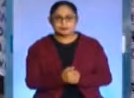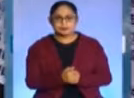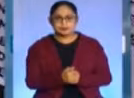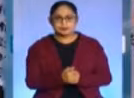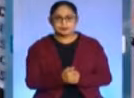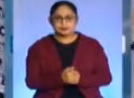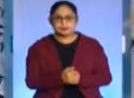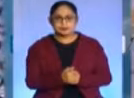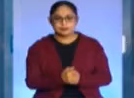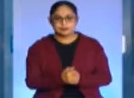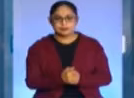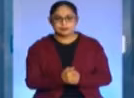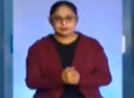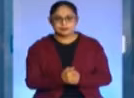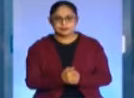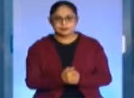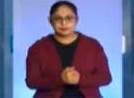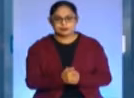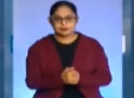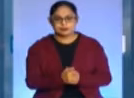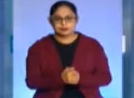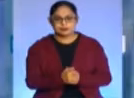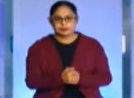reportó Mayra Hurtado.